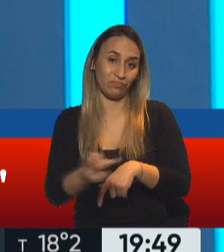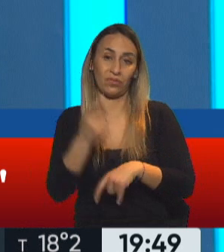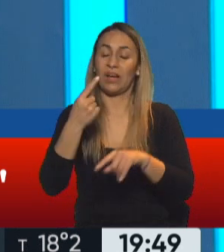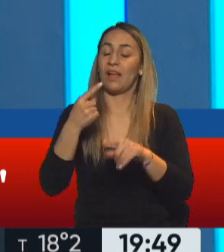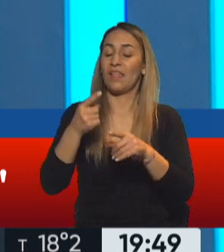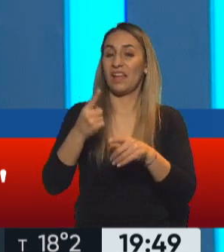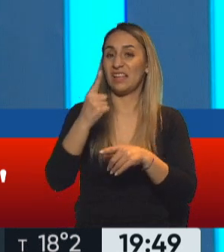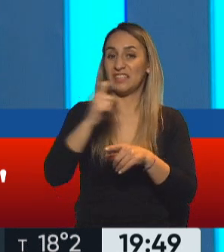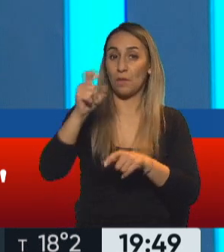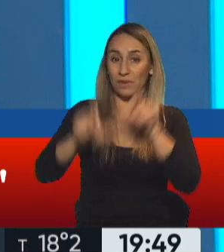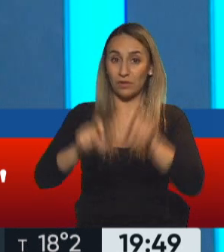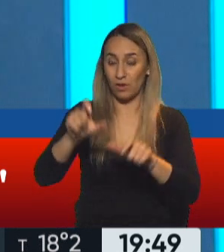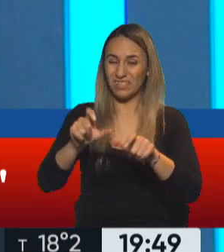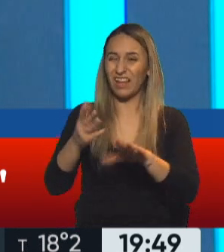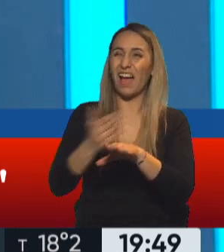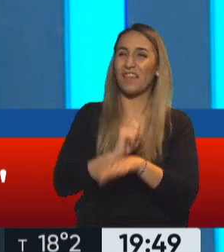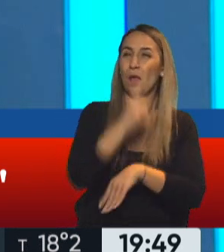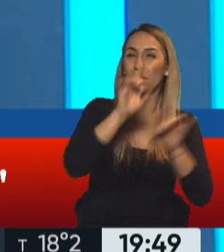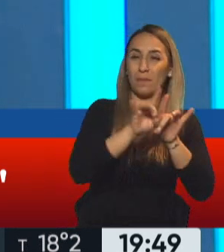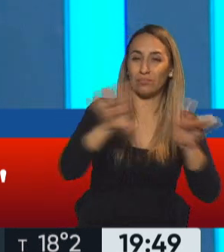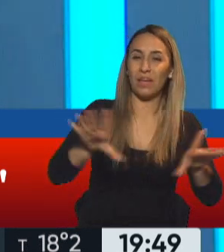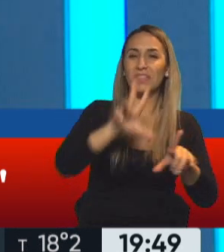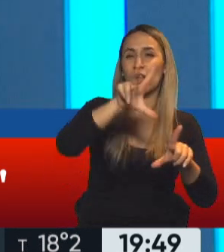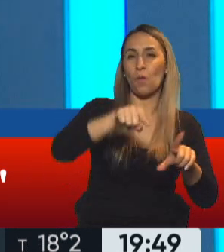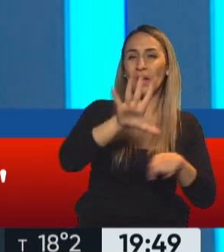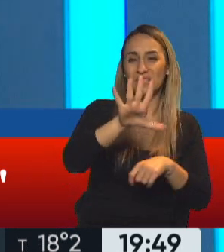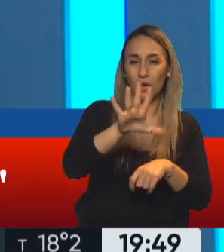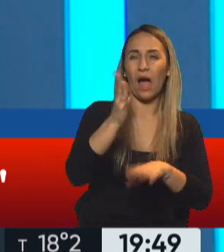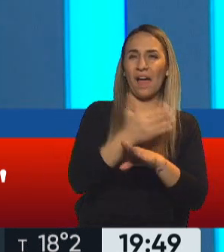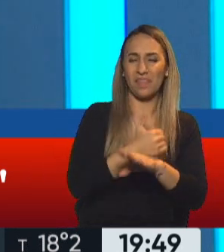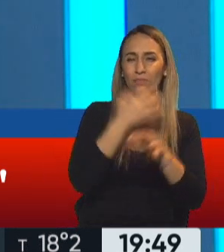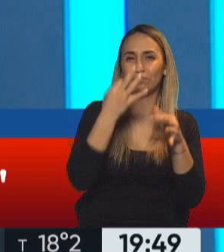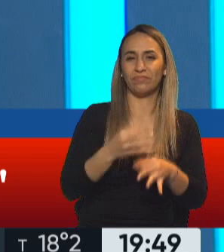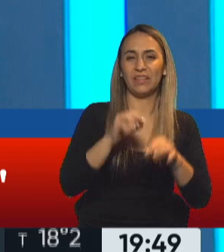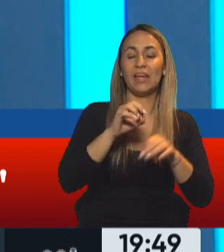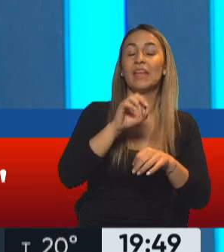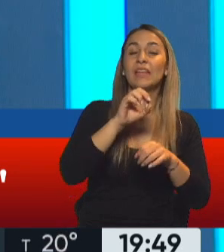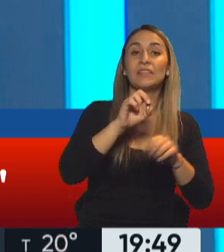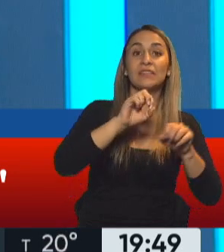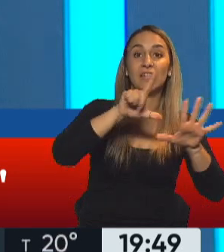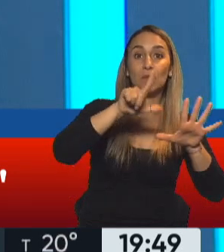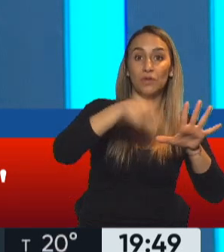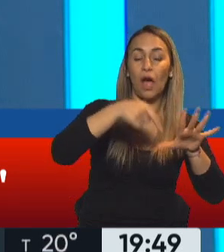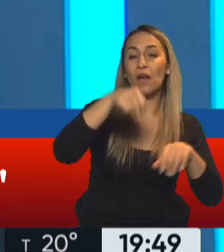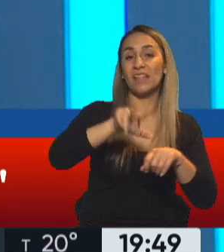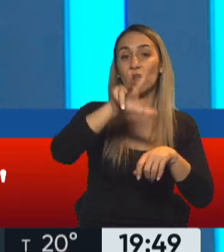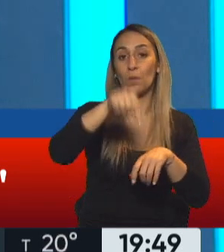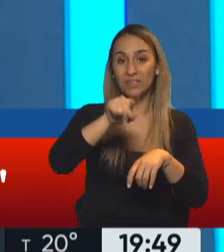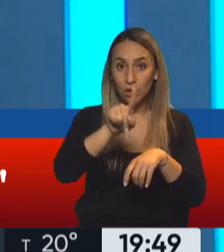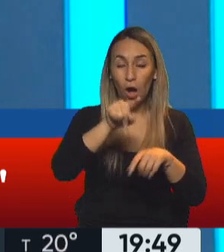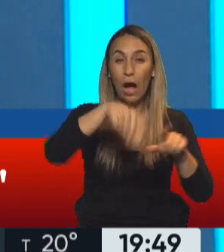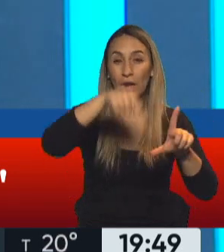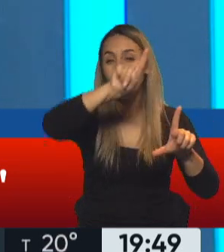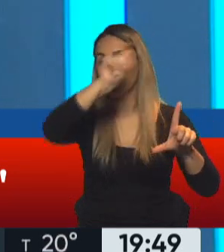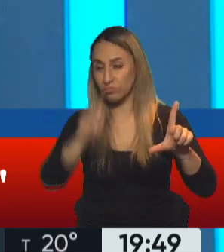ola era de 3,5 en promedio, la primera ola, al final de la primera ola, al principio era de 7, pero después terminó siendo de 3,5, hoy es de 1,1. Entonces